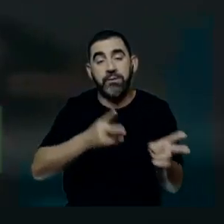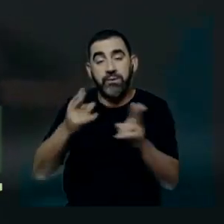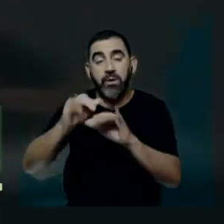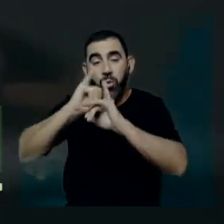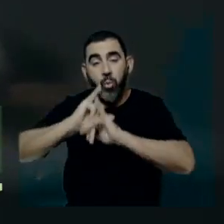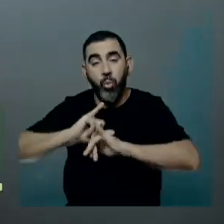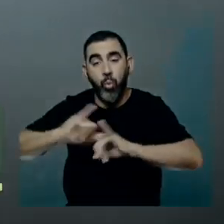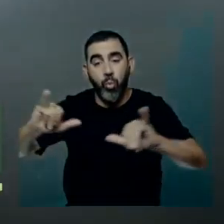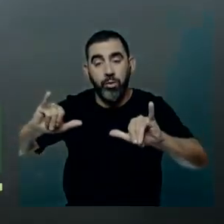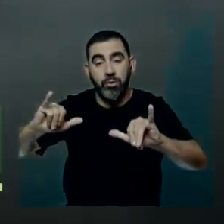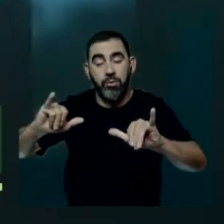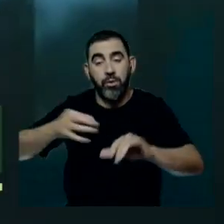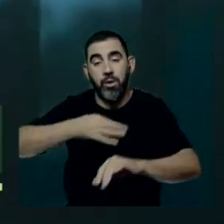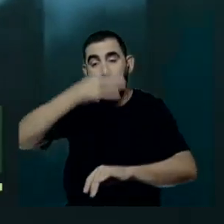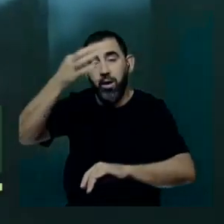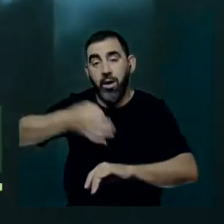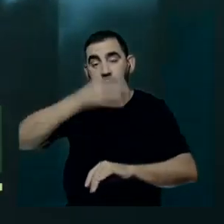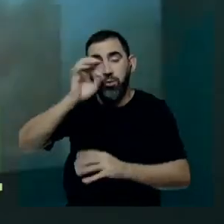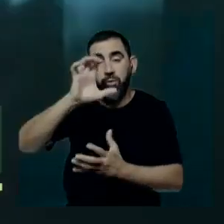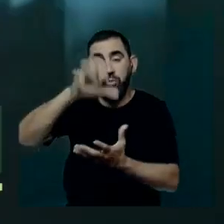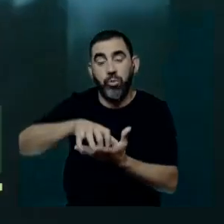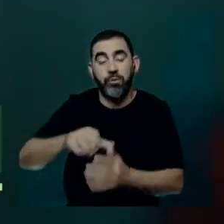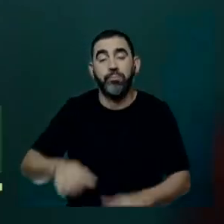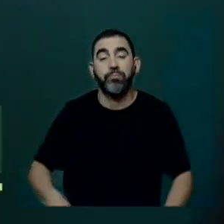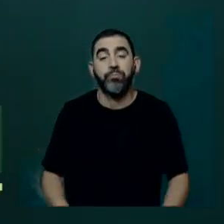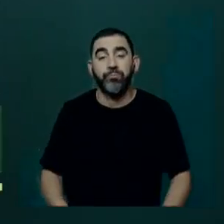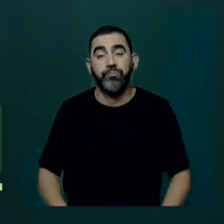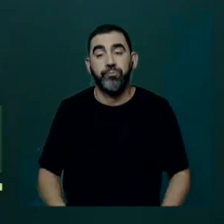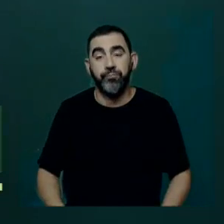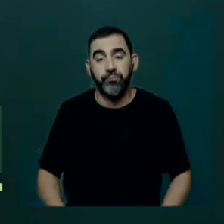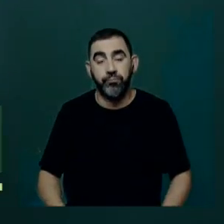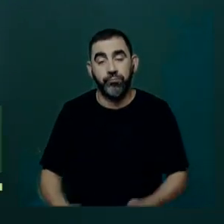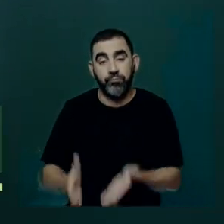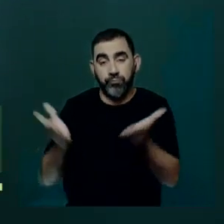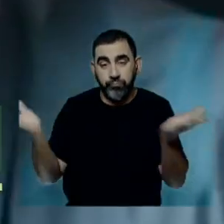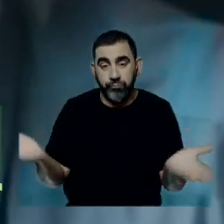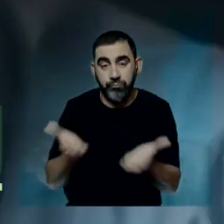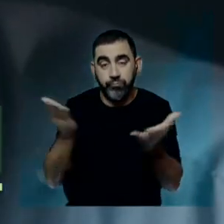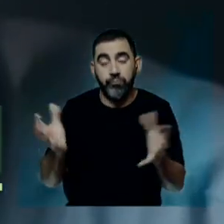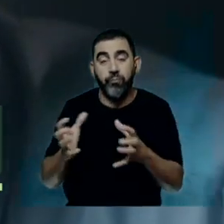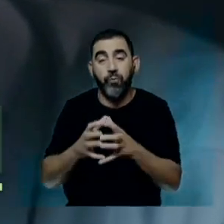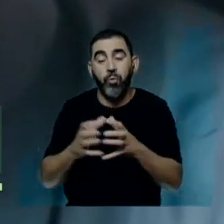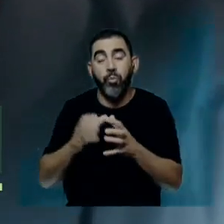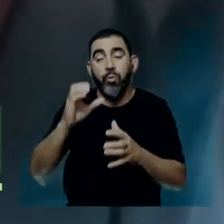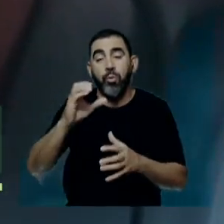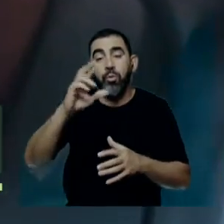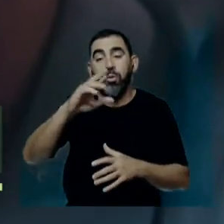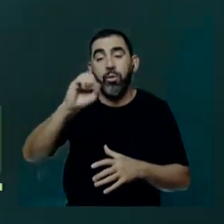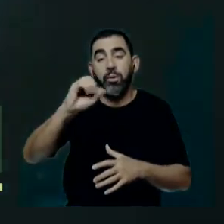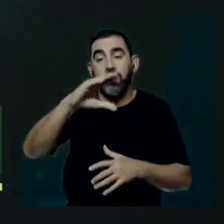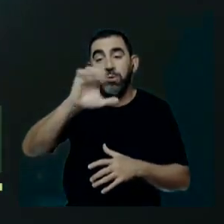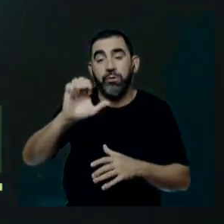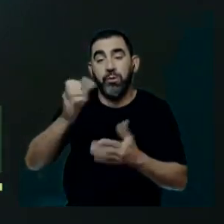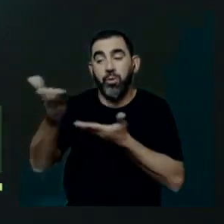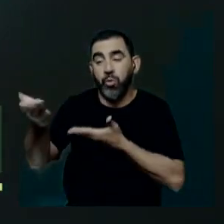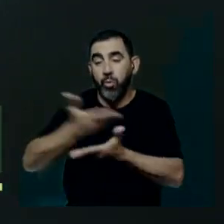campaña electoral con un acto en la sede de Martínez Trueba. El impulsor del sector Crece compartió una pieza